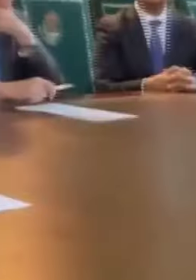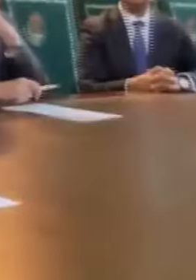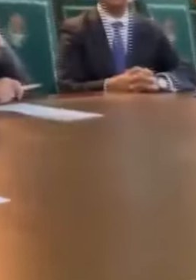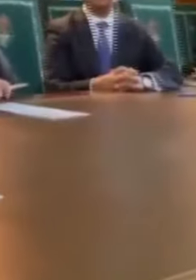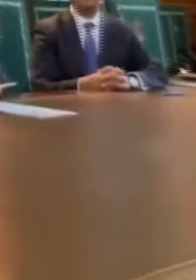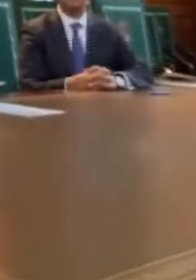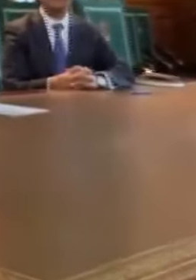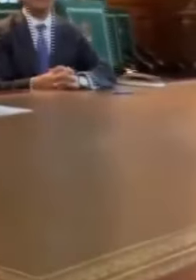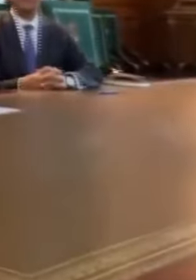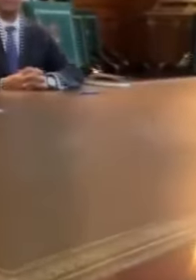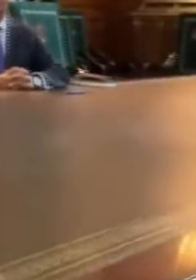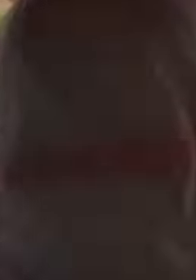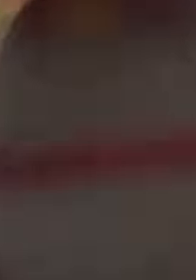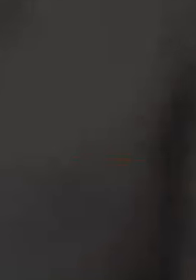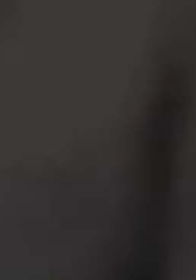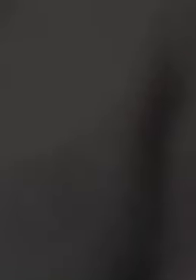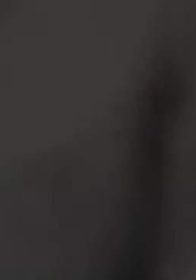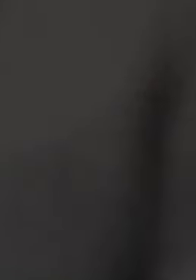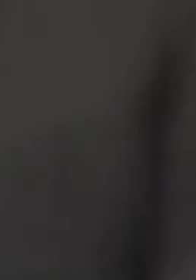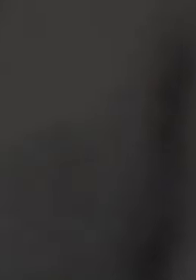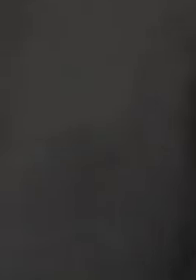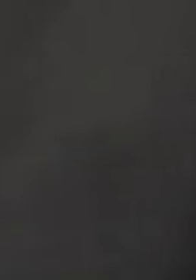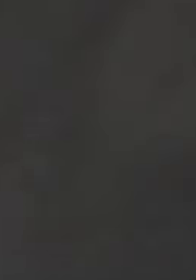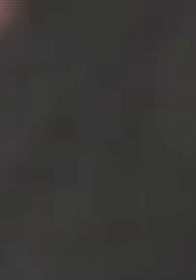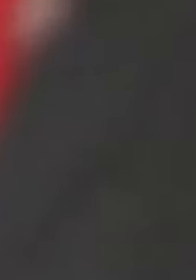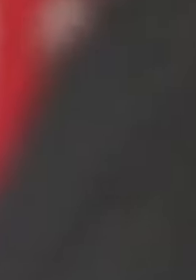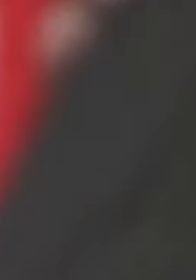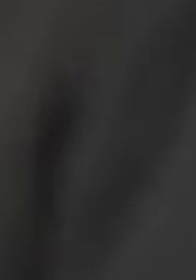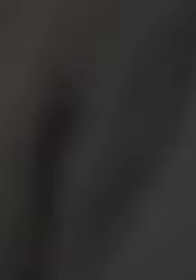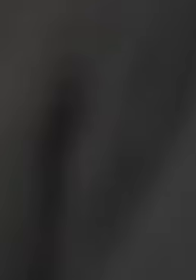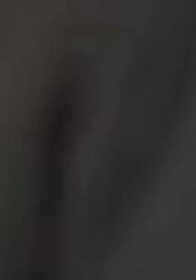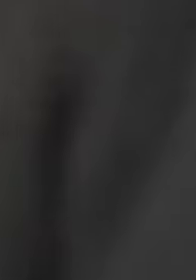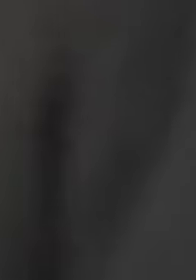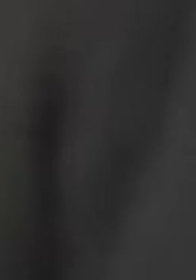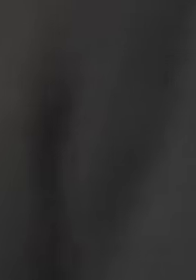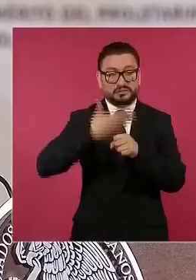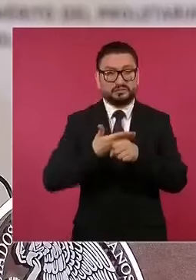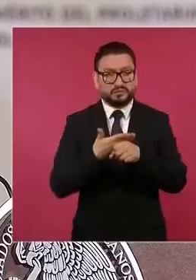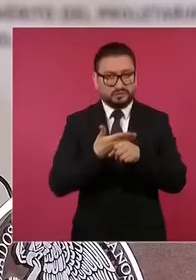hacer campañas sucias. Dios los hace y ellos se juntan.